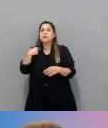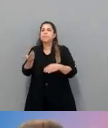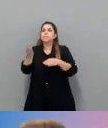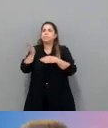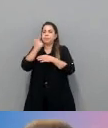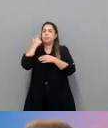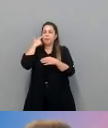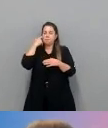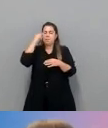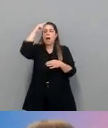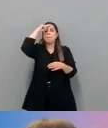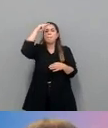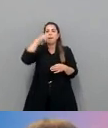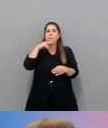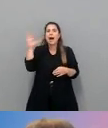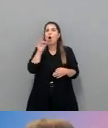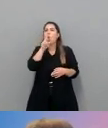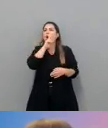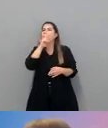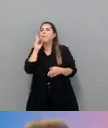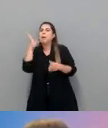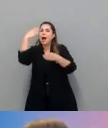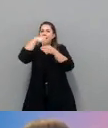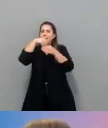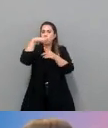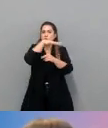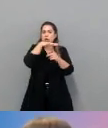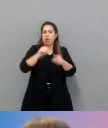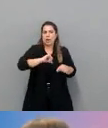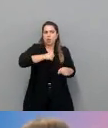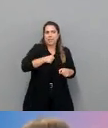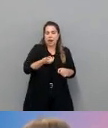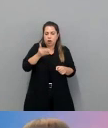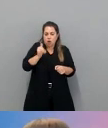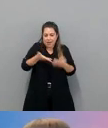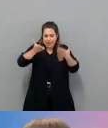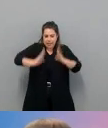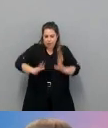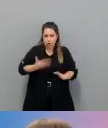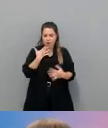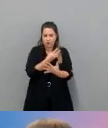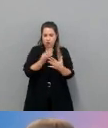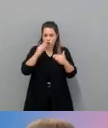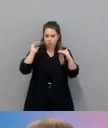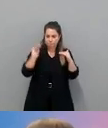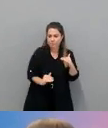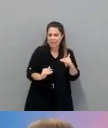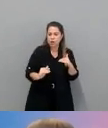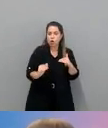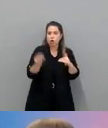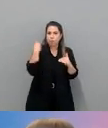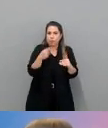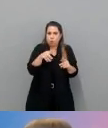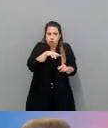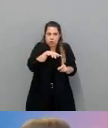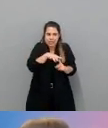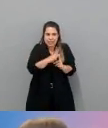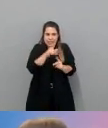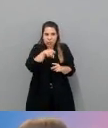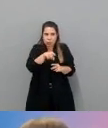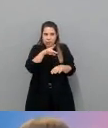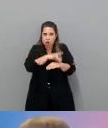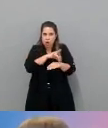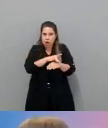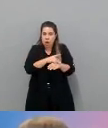padre o esa madre en el entorno hospitalario necesariamente con ese menor que está bajo esa situación agravada de